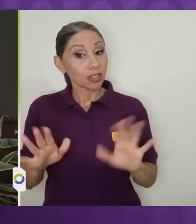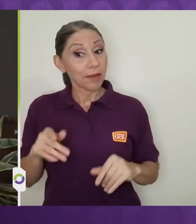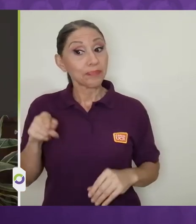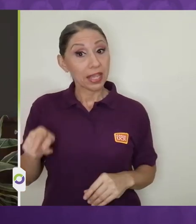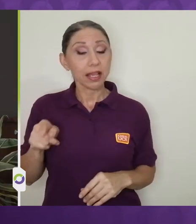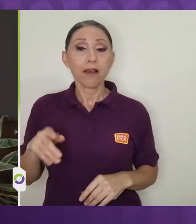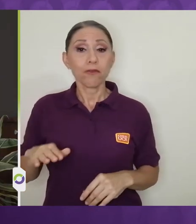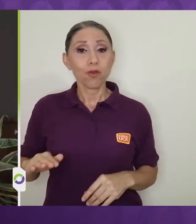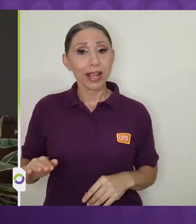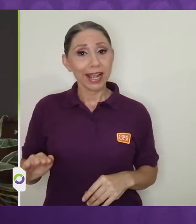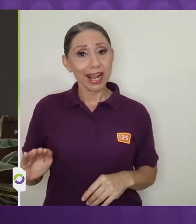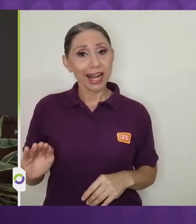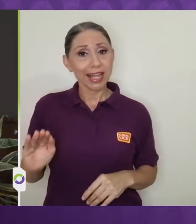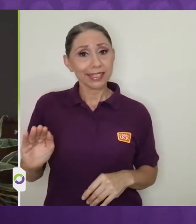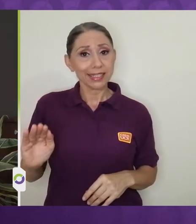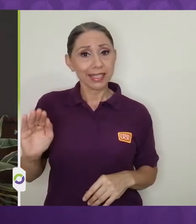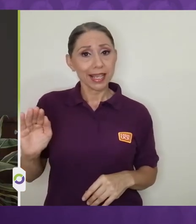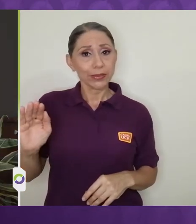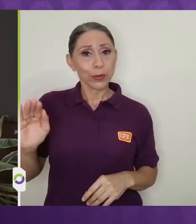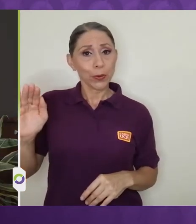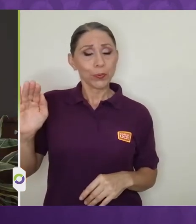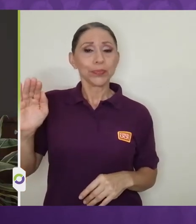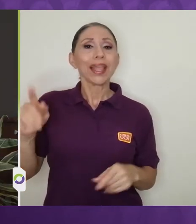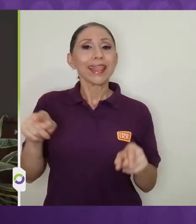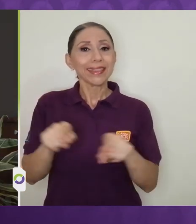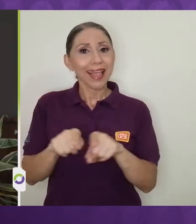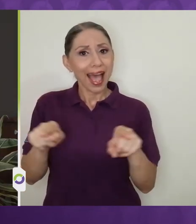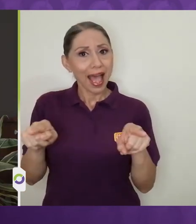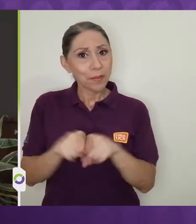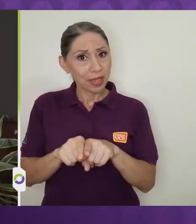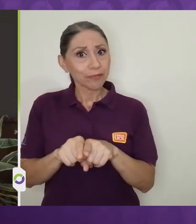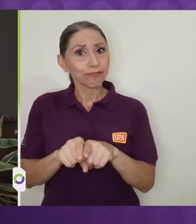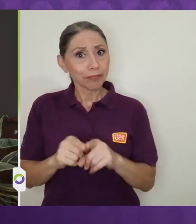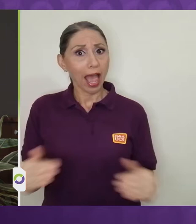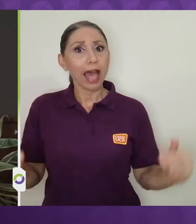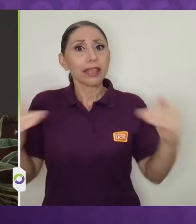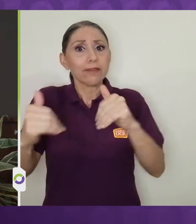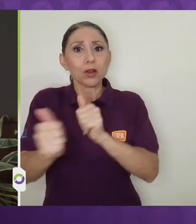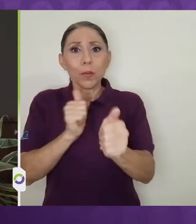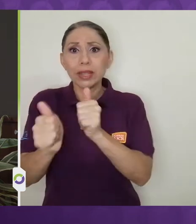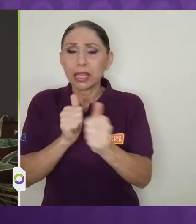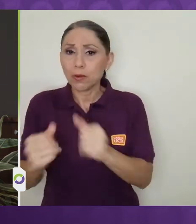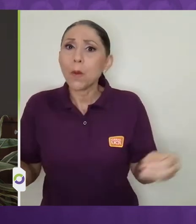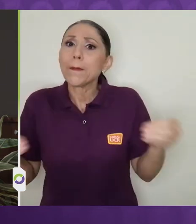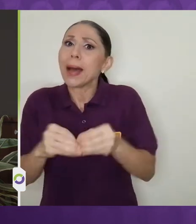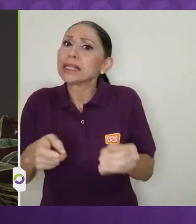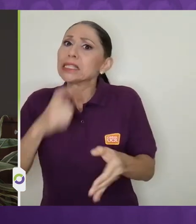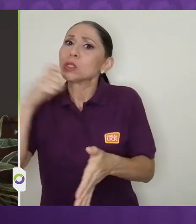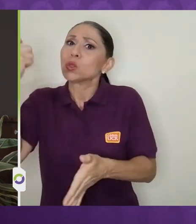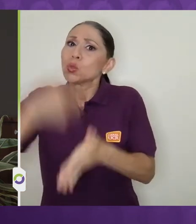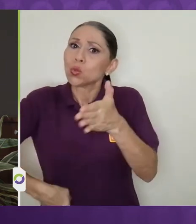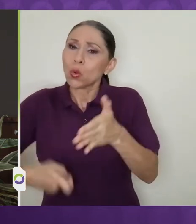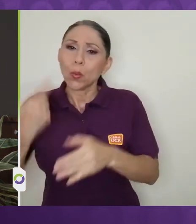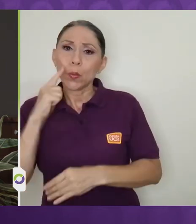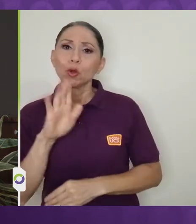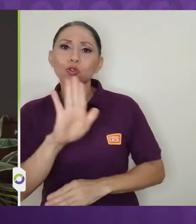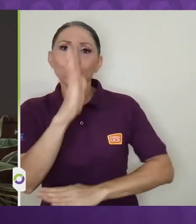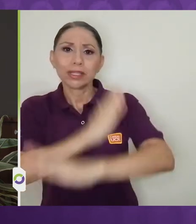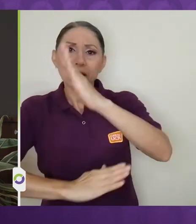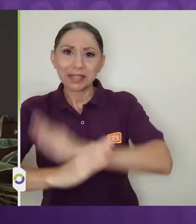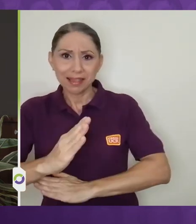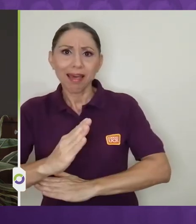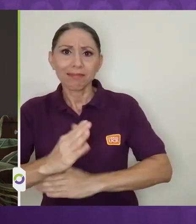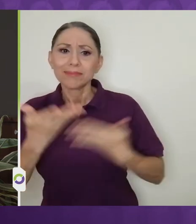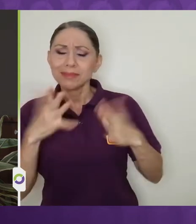Conforme ya fue creciendo, pues también más duro a nivel competitivo se le hacía por su discapacidad, se fue